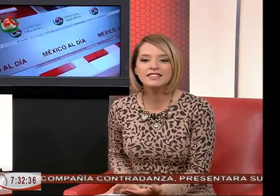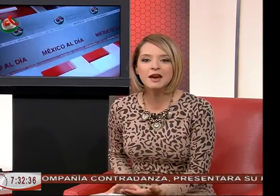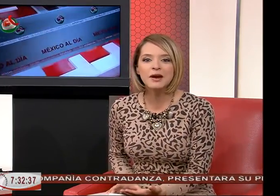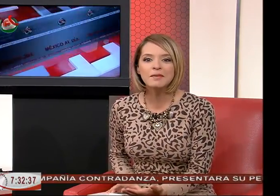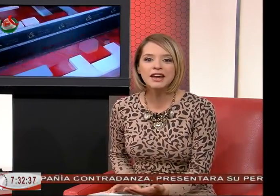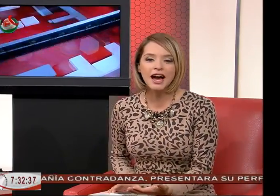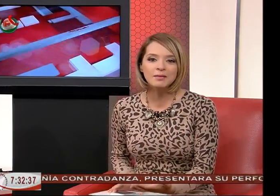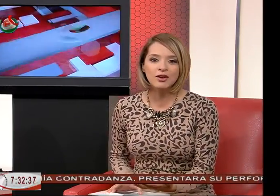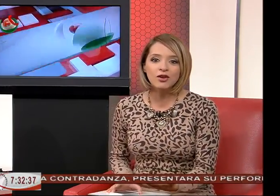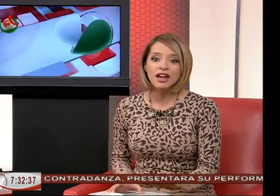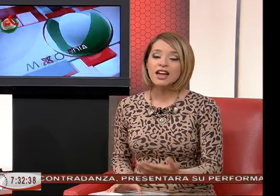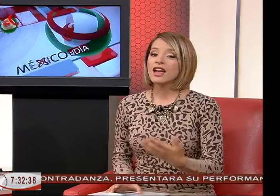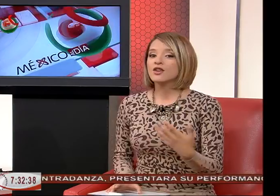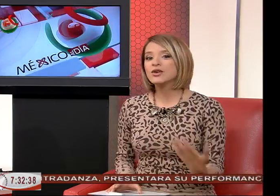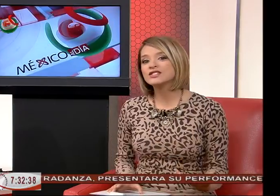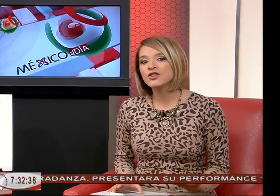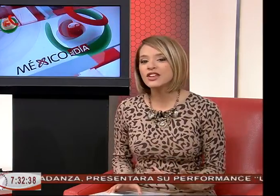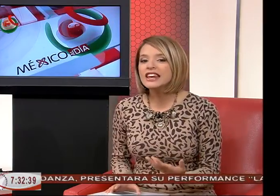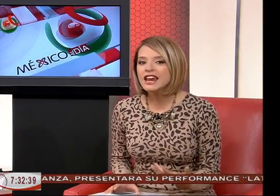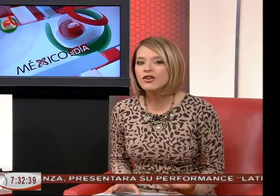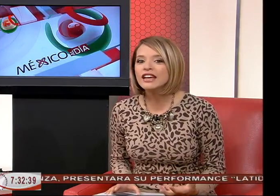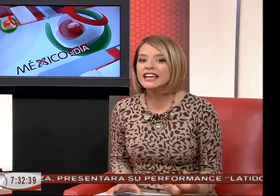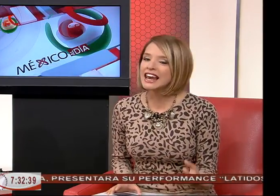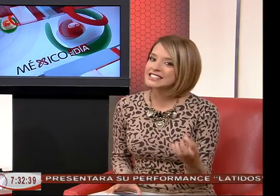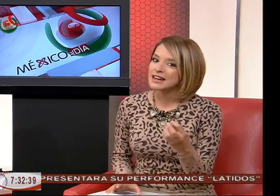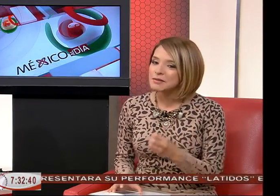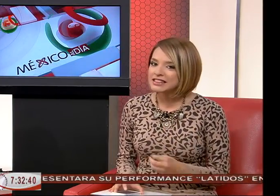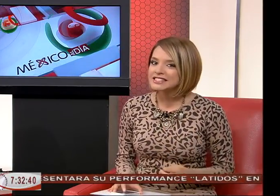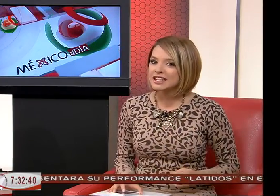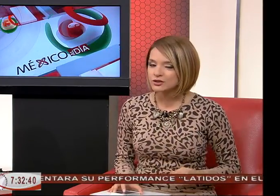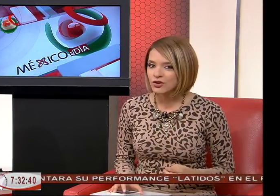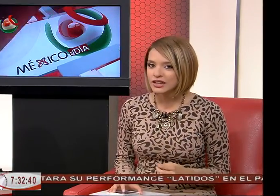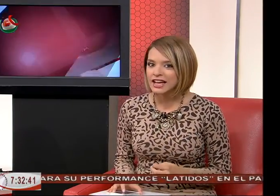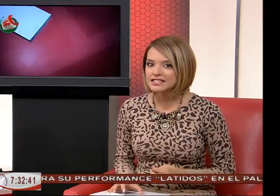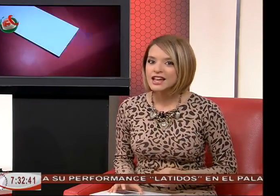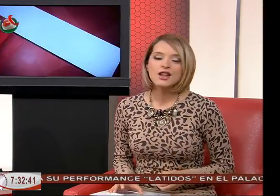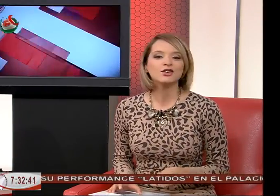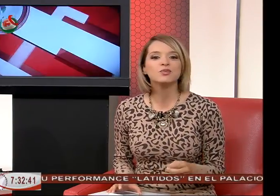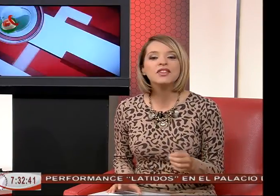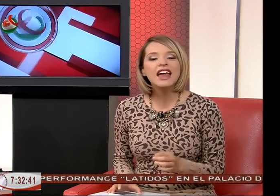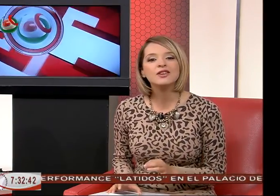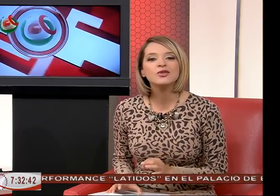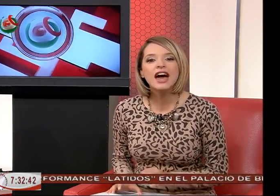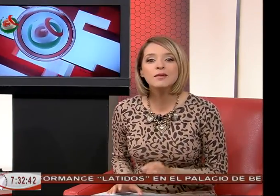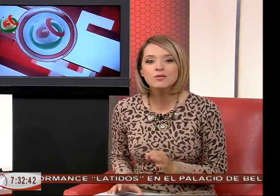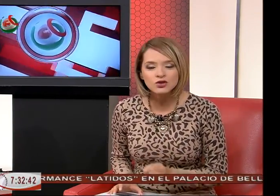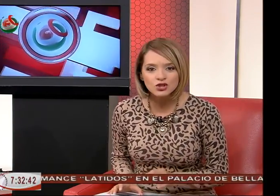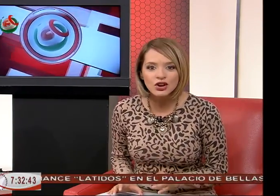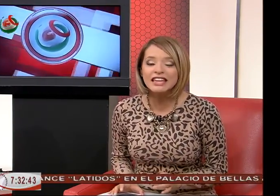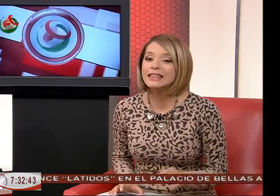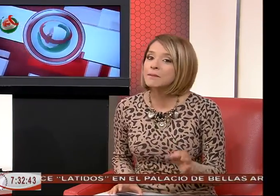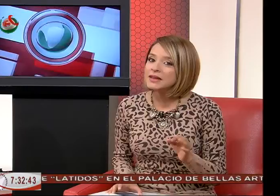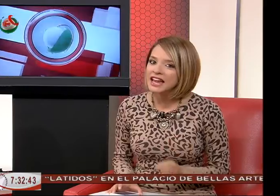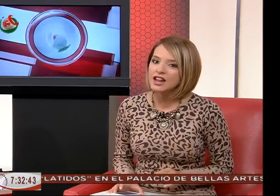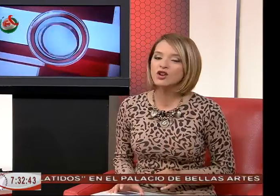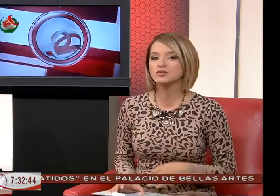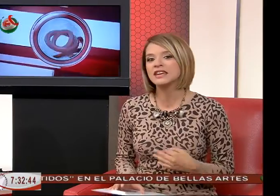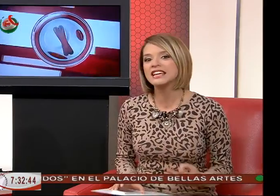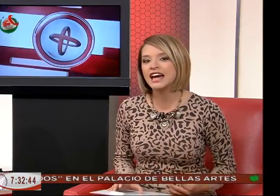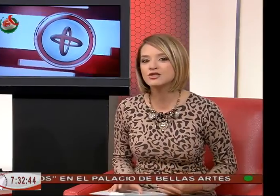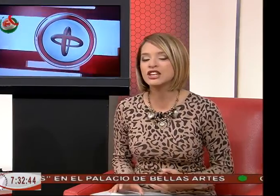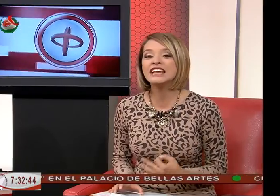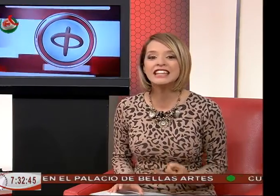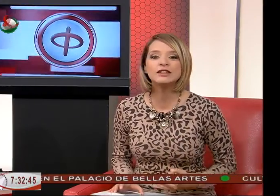que adentrar para manejar mejor nuestro dinero, y que las herramientas electrónicas nos pueden ayudar mucho. Y también